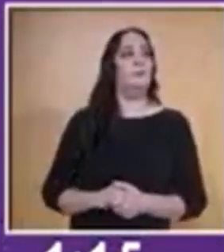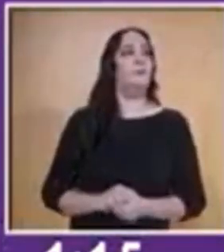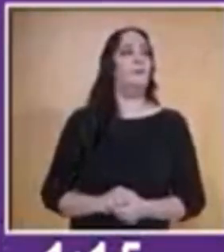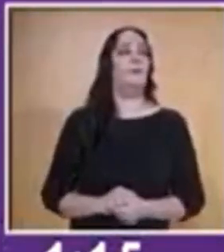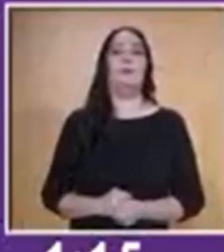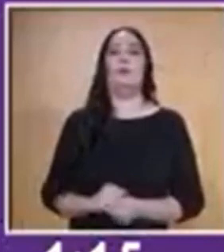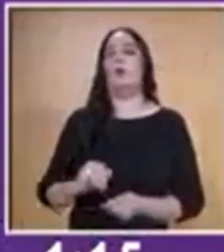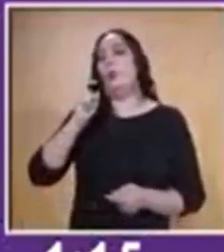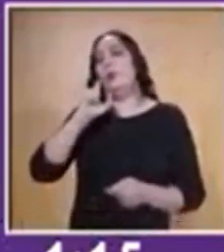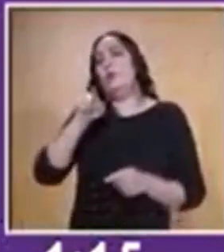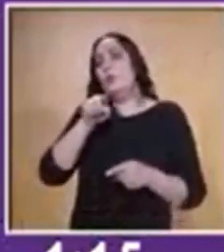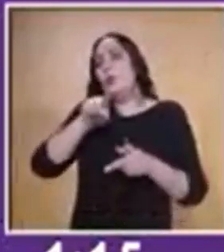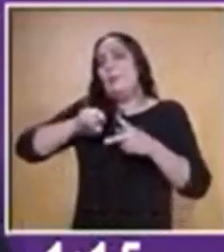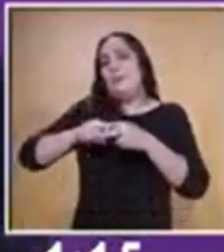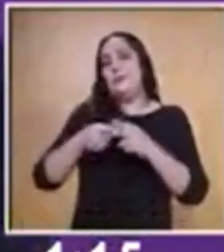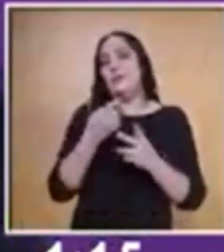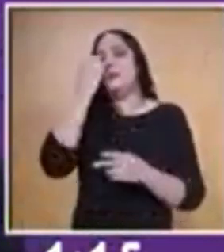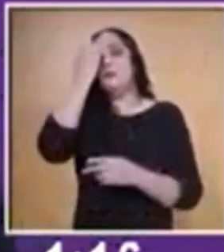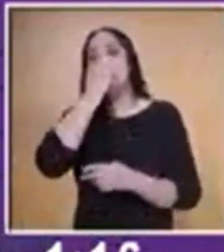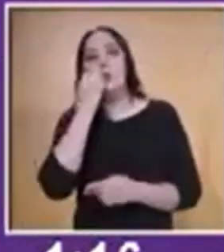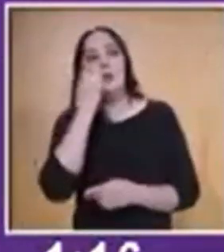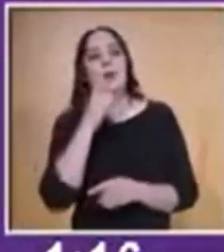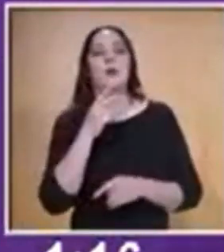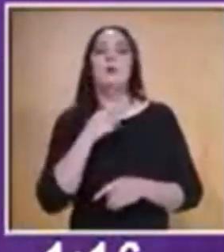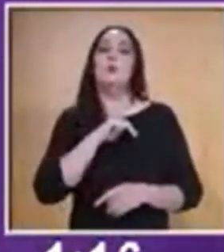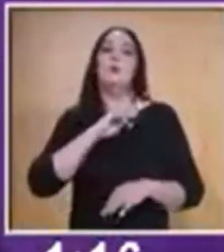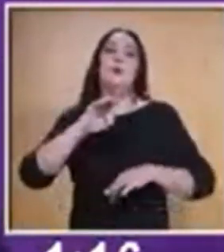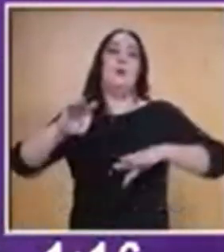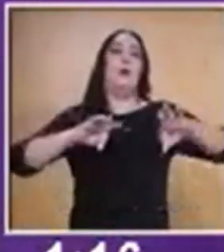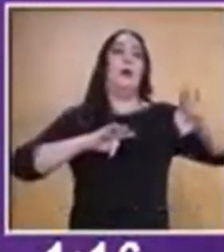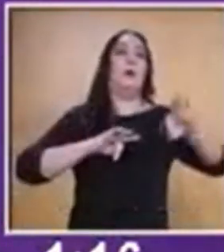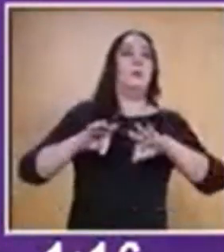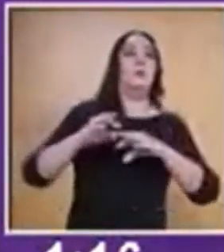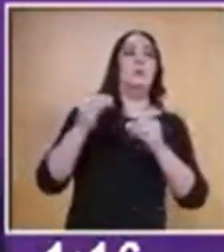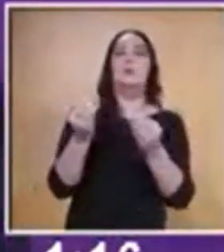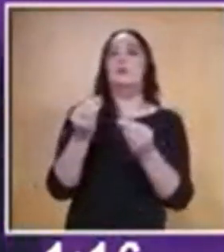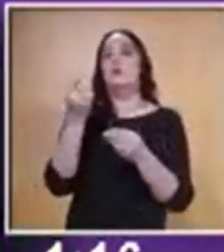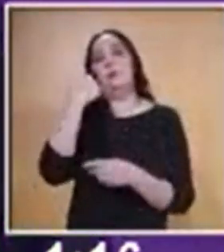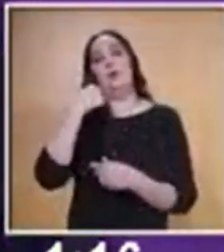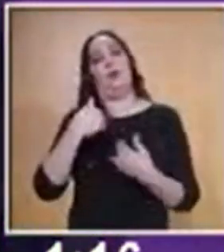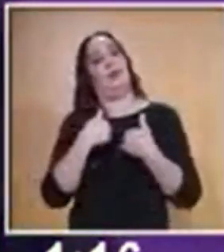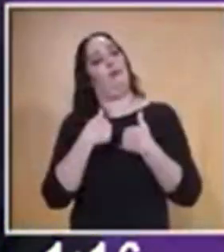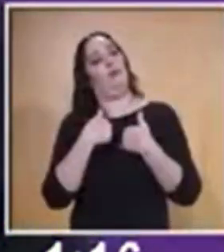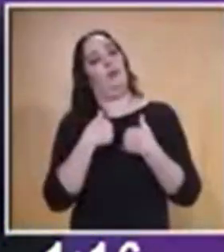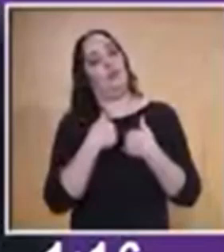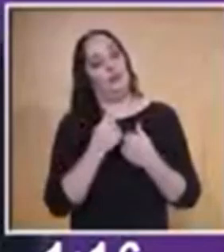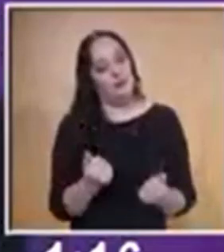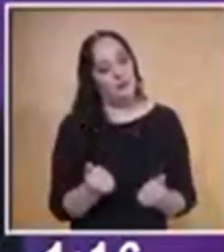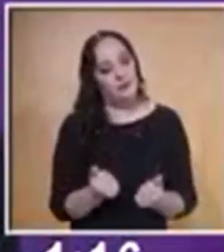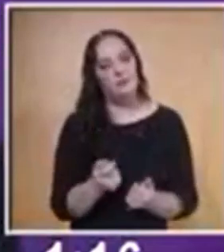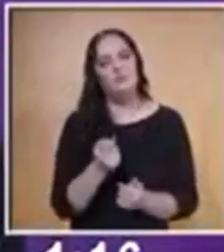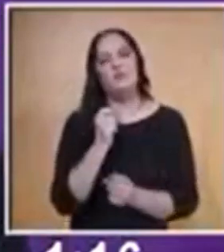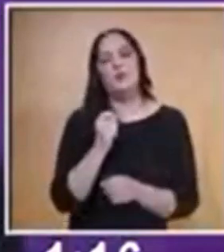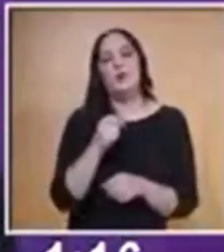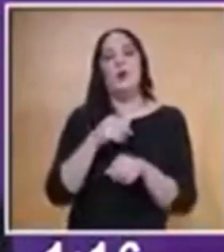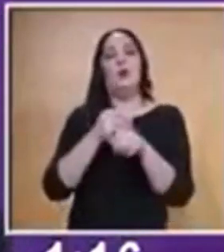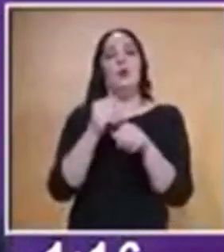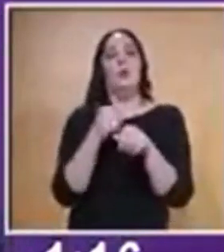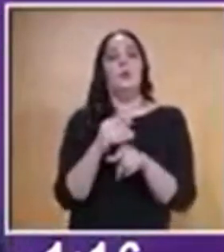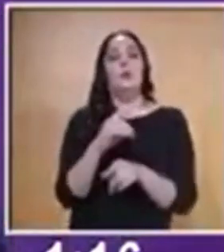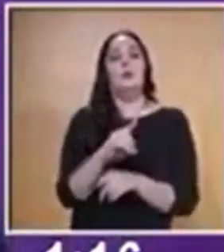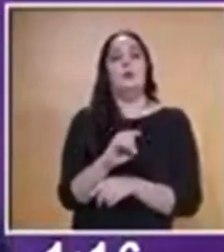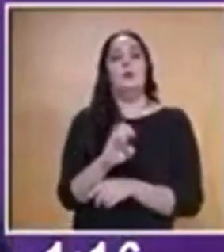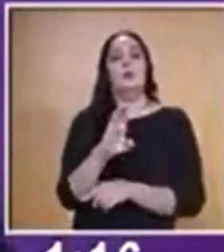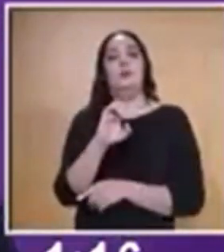Desde que entraste a la primaria, hemos trabajado mucho en entender nuestro sistema de numeración decimal. Pero en esta